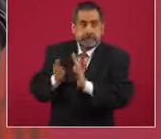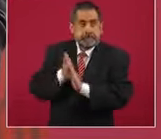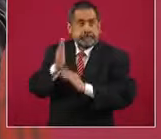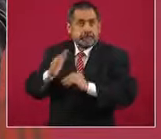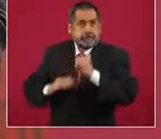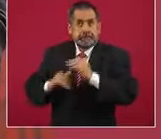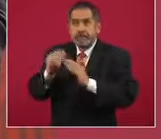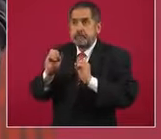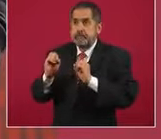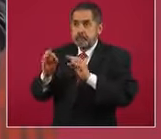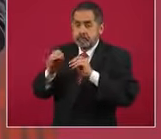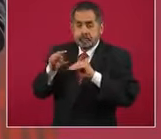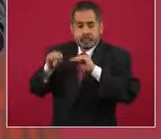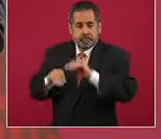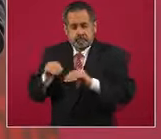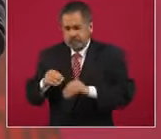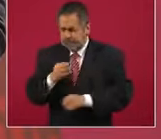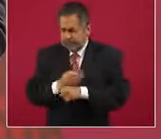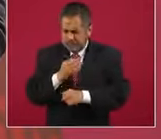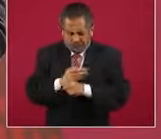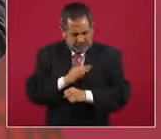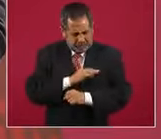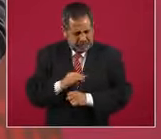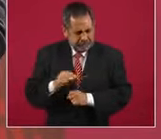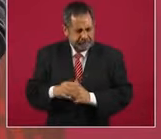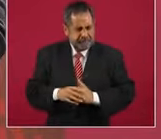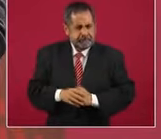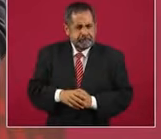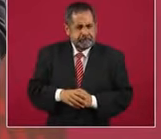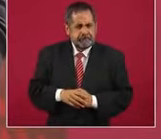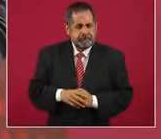las sucursales, llevamos